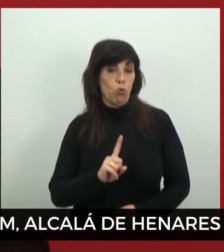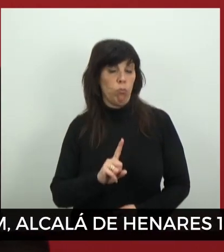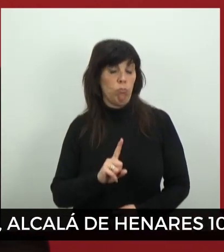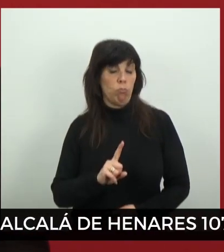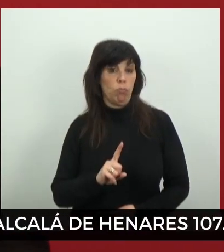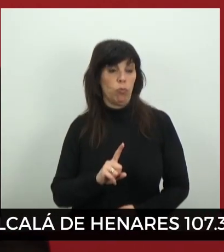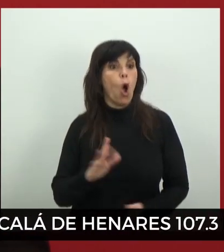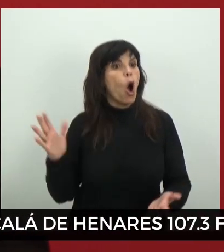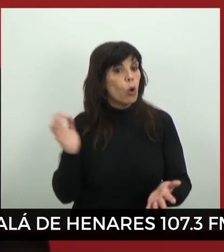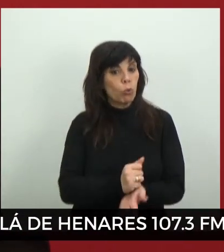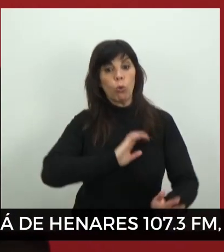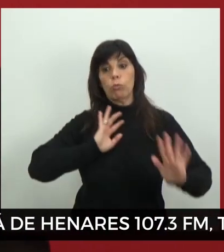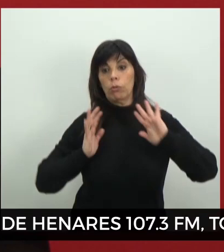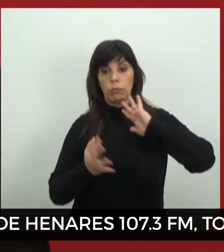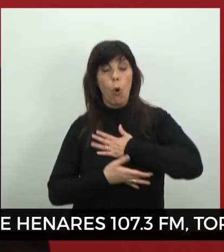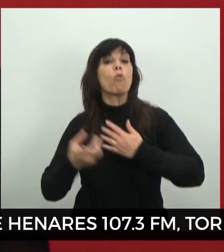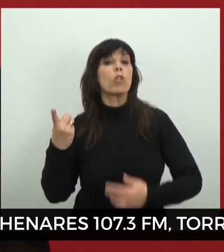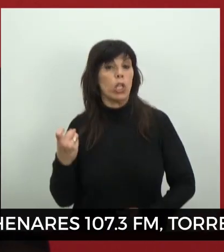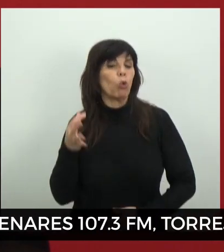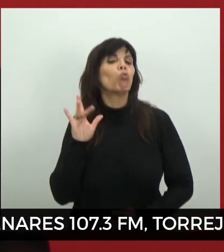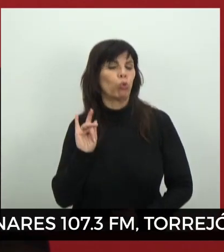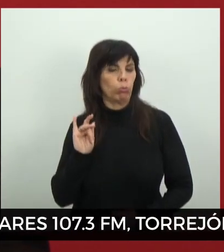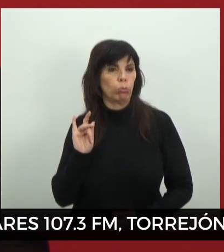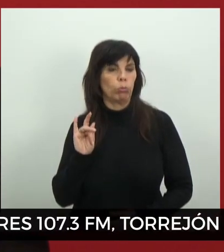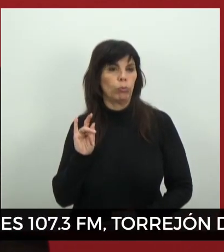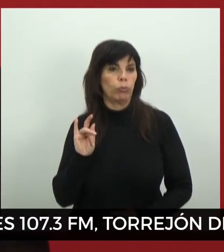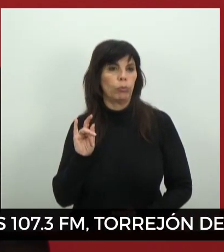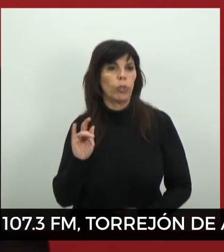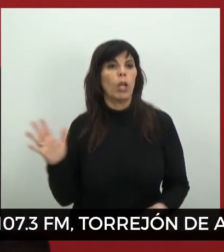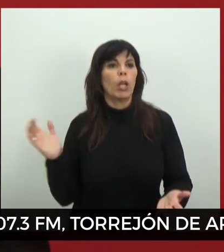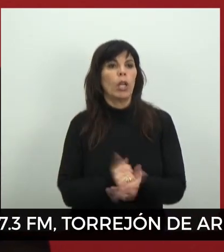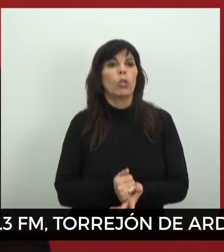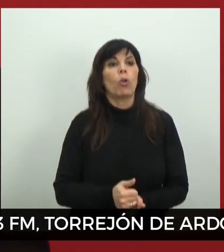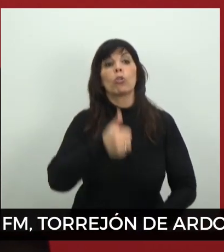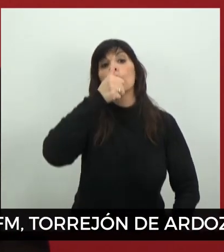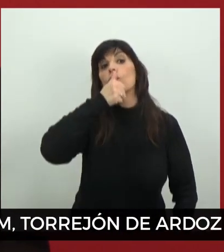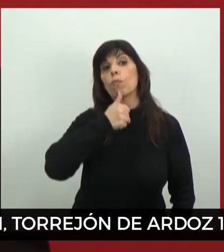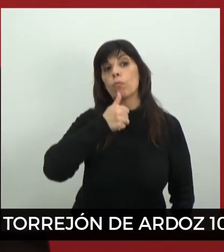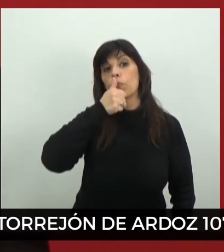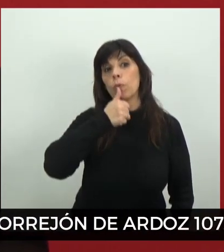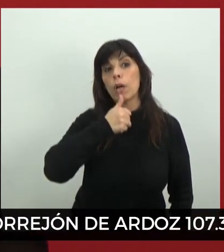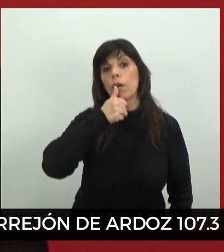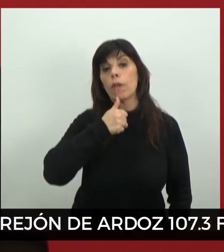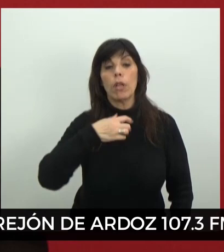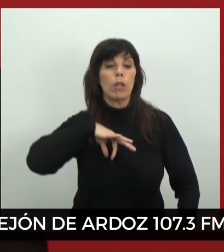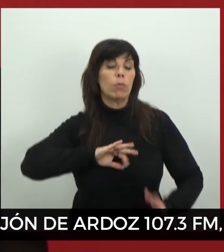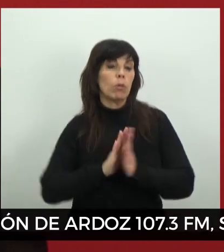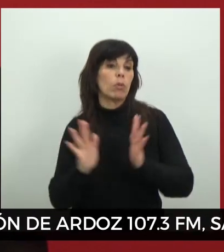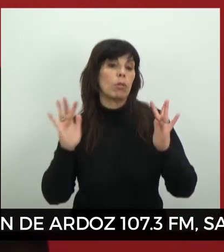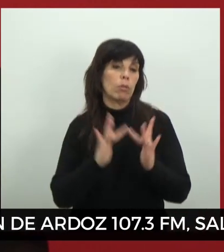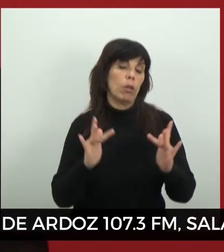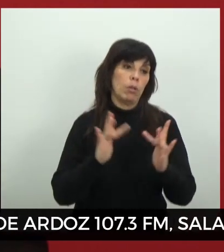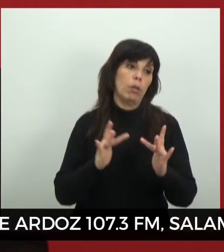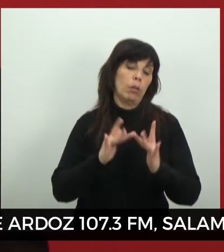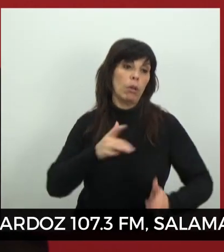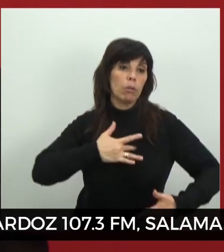necesitan transformación, sí. Y todos necesitan paciencia y trato del Espíritu Santo y del amor